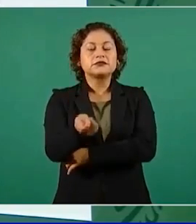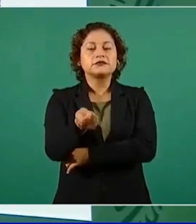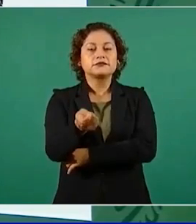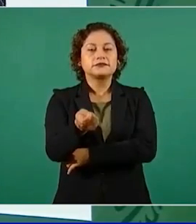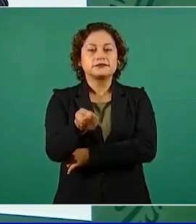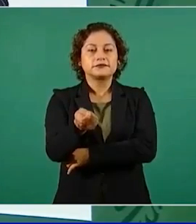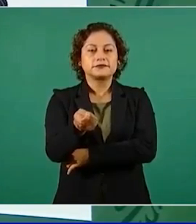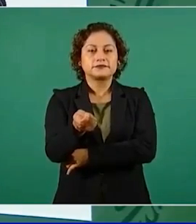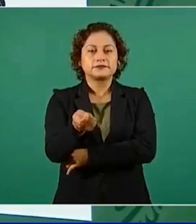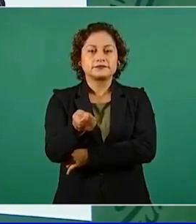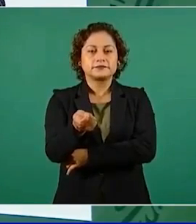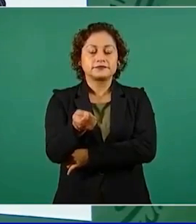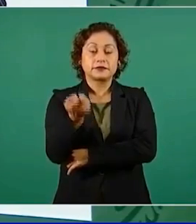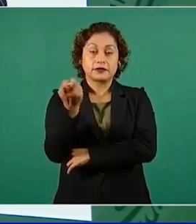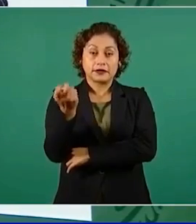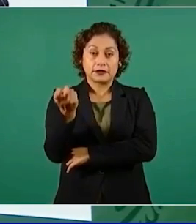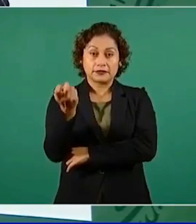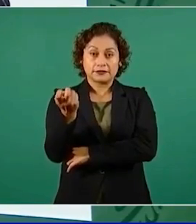nosotros